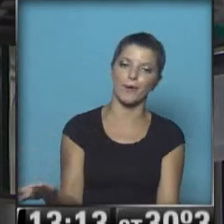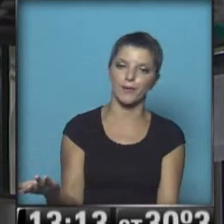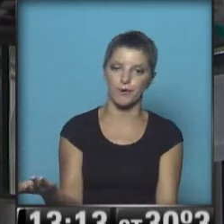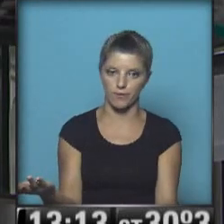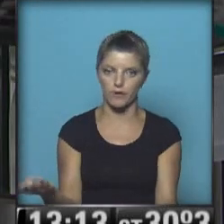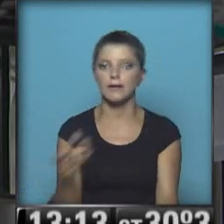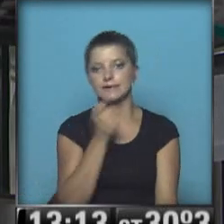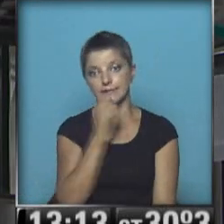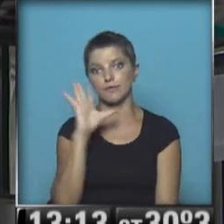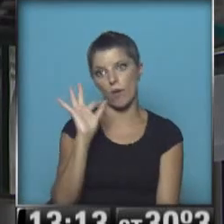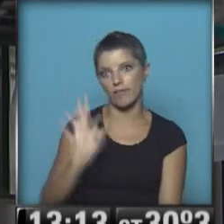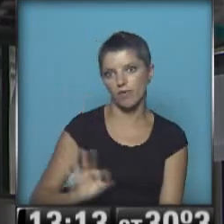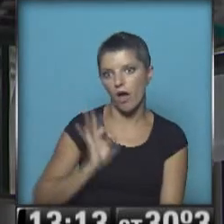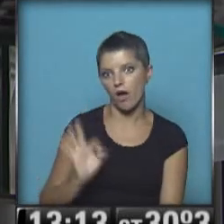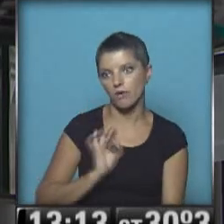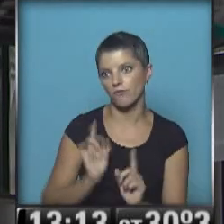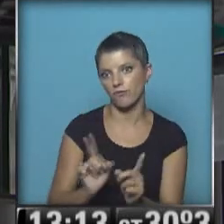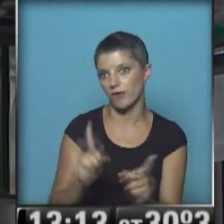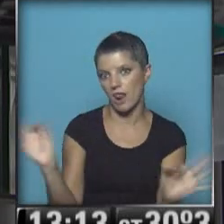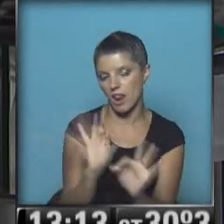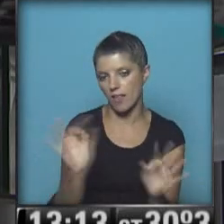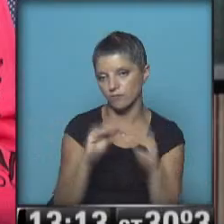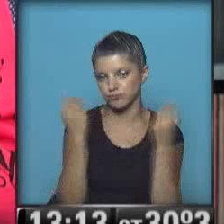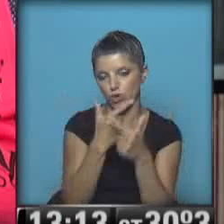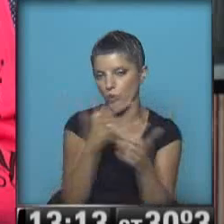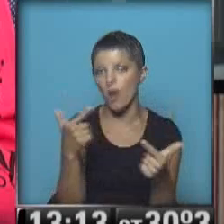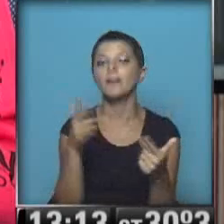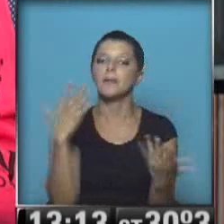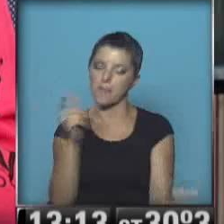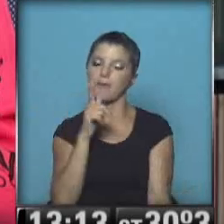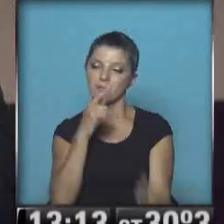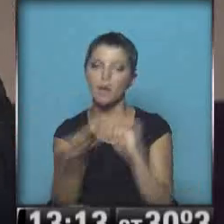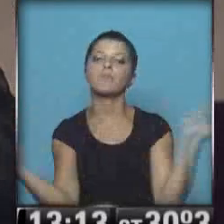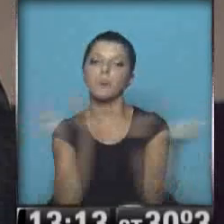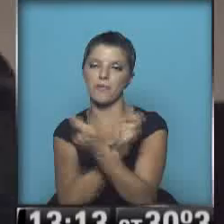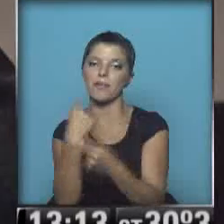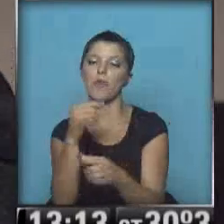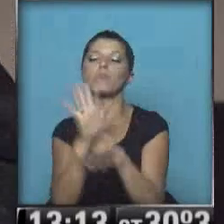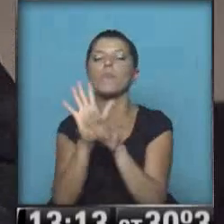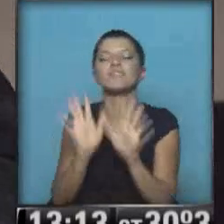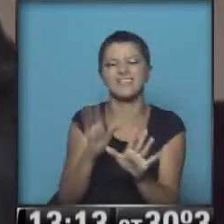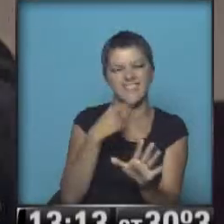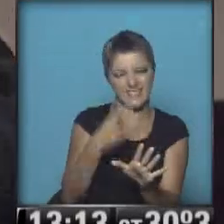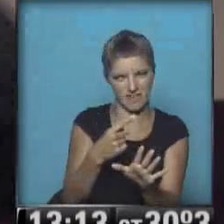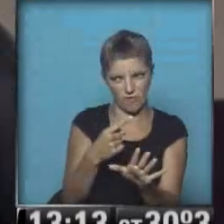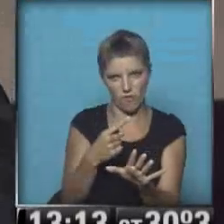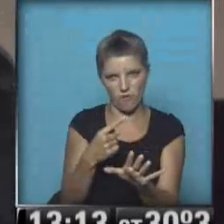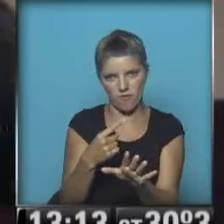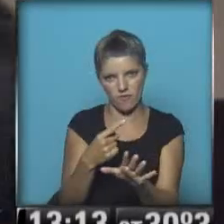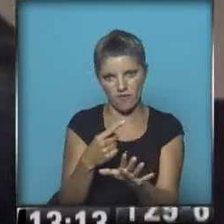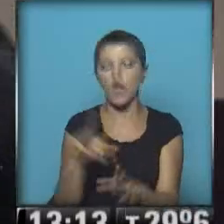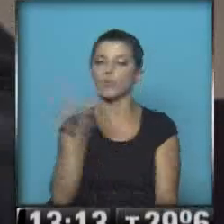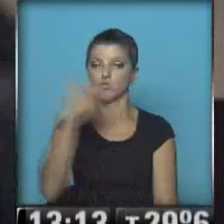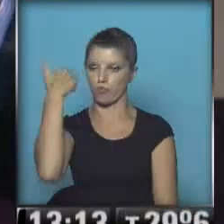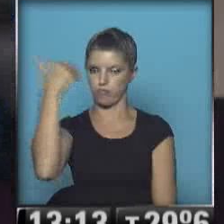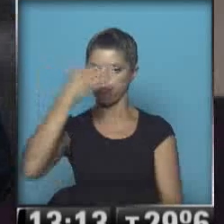este si hace 50 años que estamos probando esto y no da resultado me parece que es hora de cambiar dijo un poco en tono así para no no fue un discurso